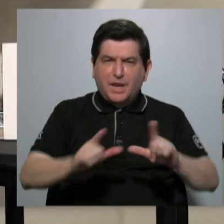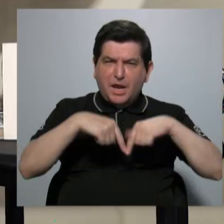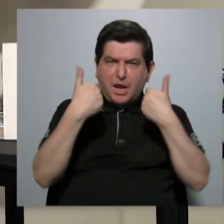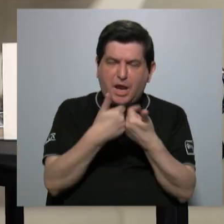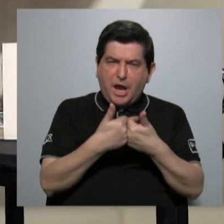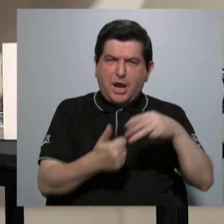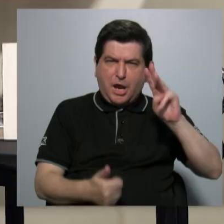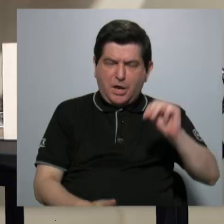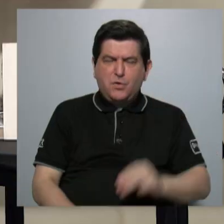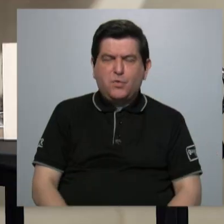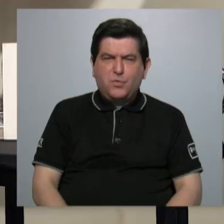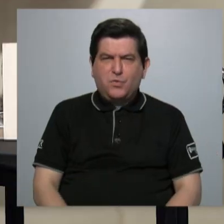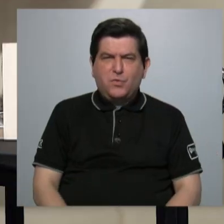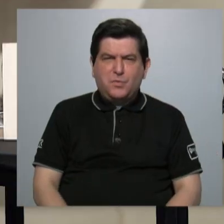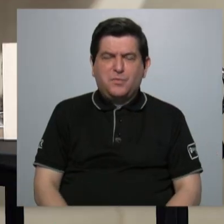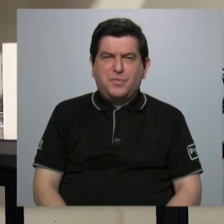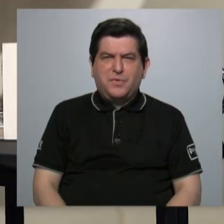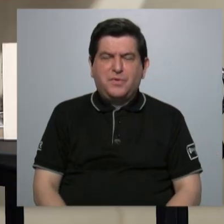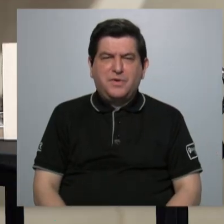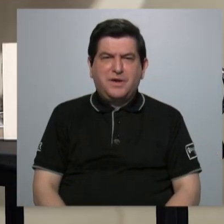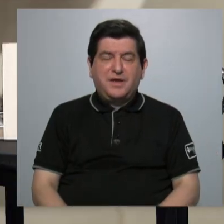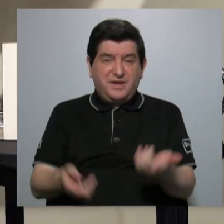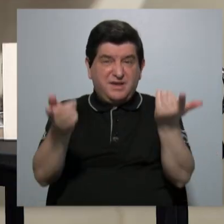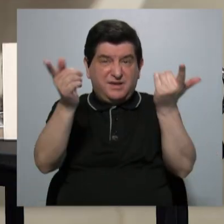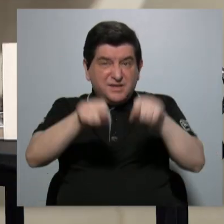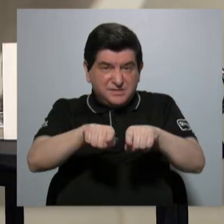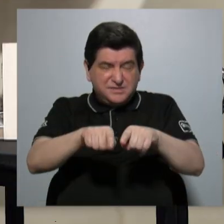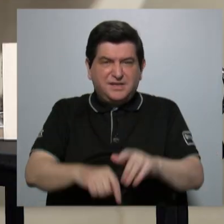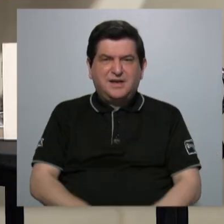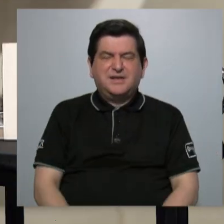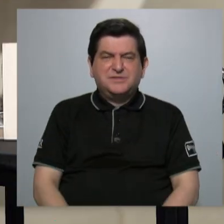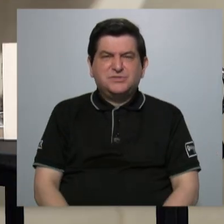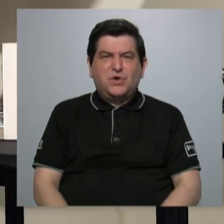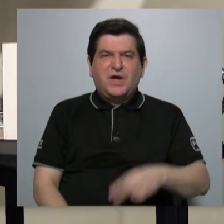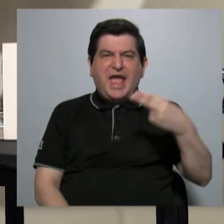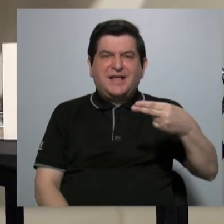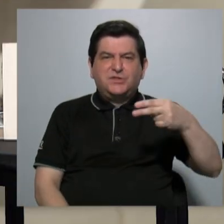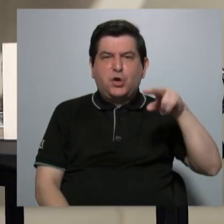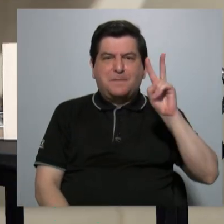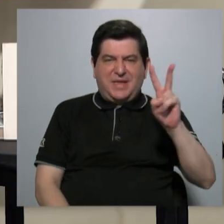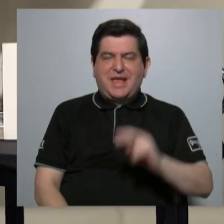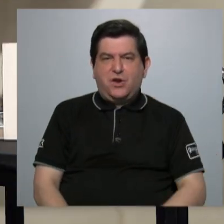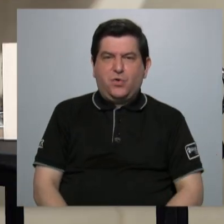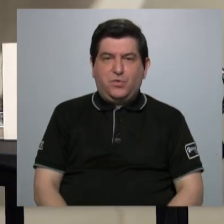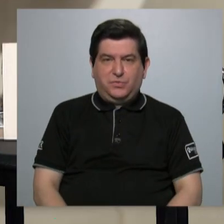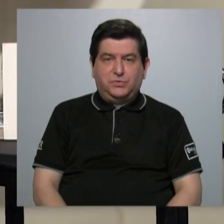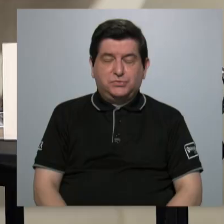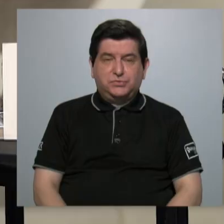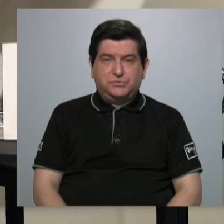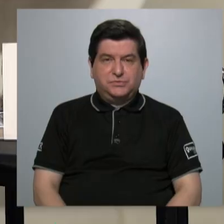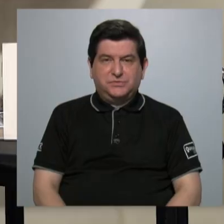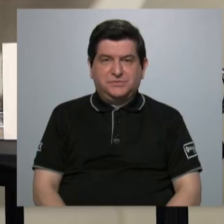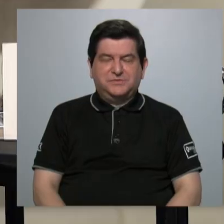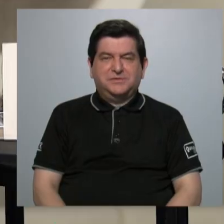quinteto para vientos en forma de choros de Héctor Villalobos, que es uno de los quintetos